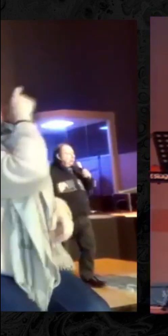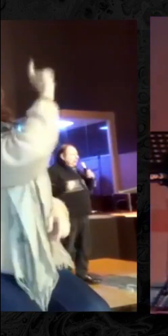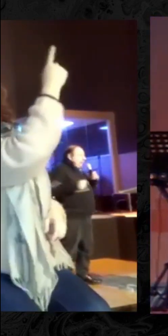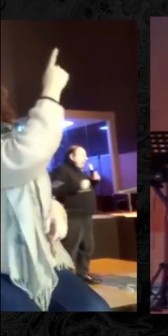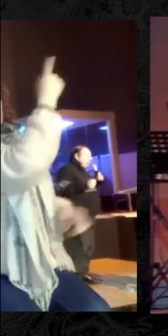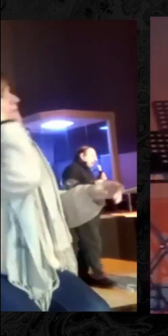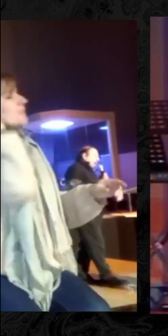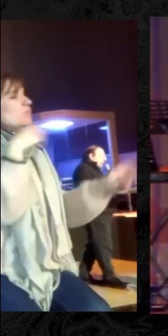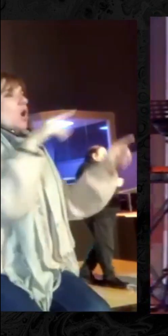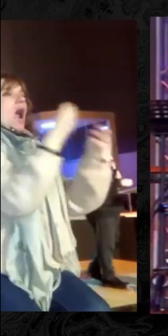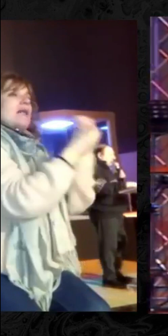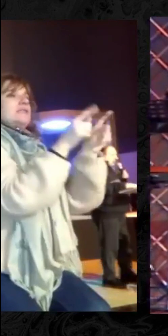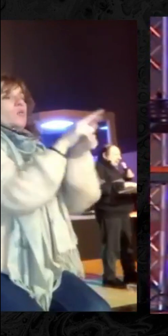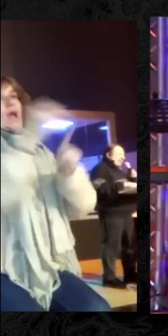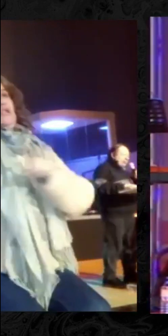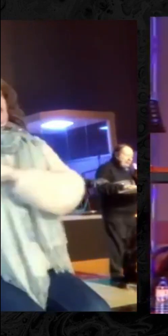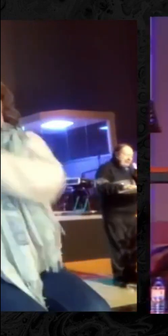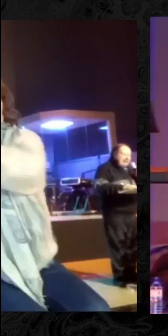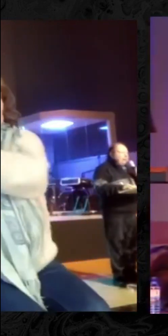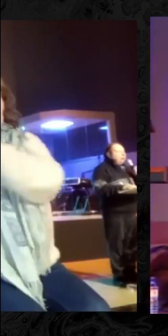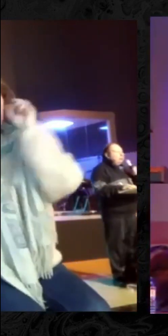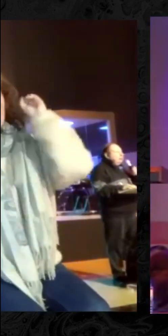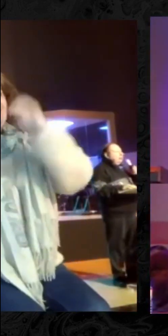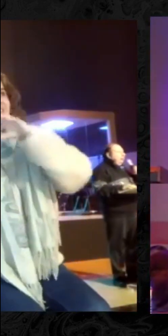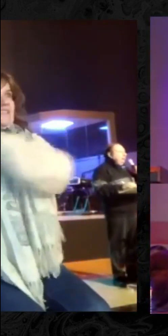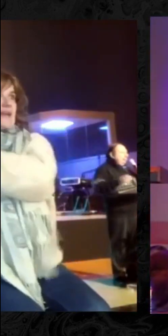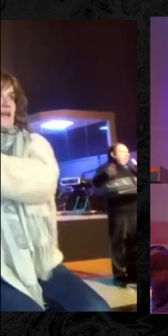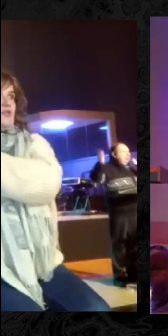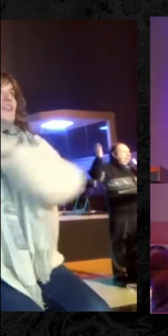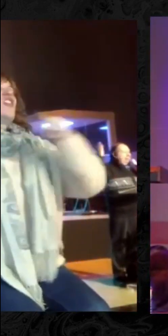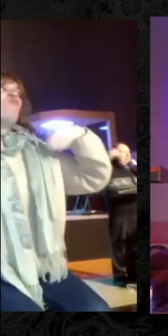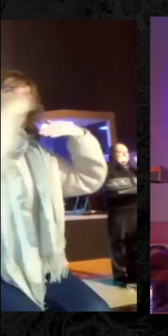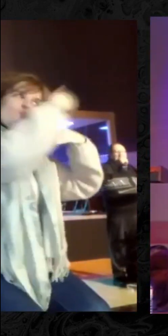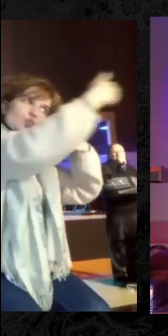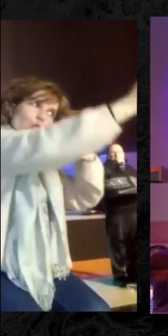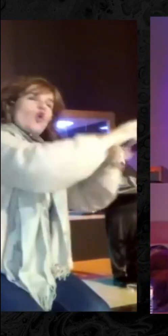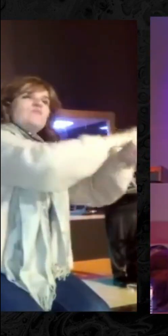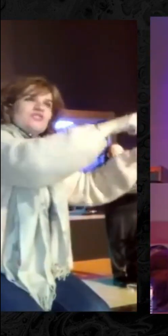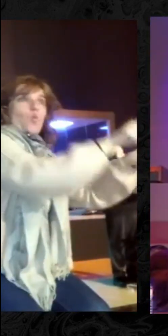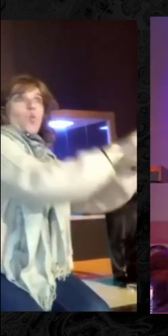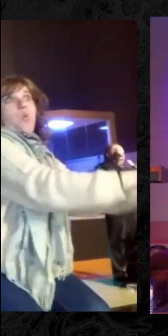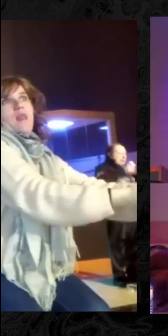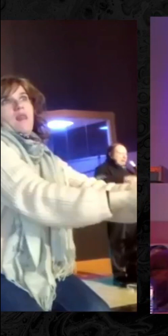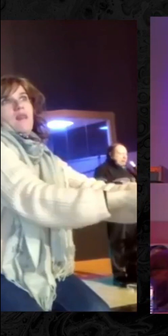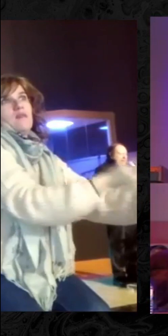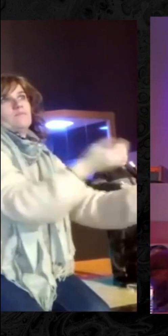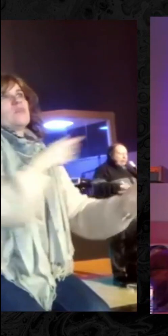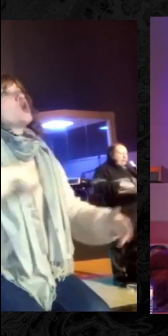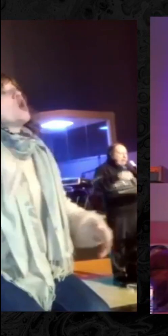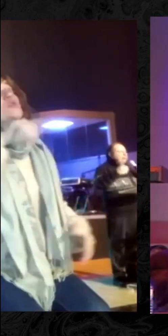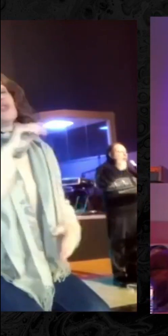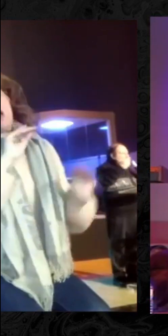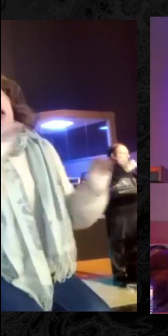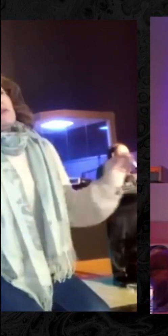hijos de Dios tenemos que mantenernos firmes y uno vuelve Amén hermanos no podemos tener miedo